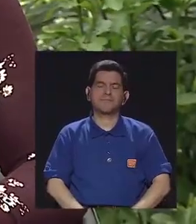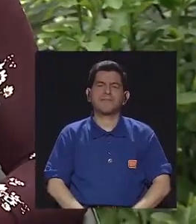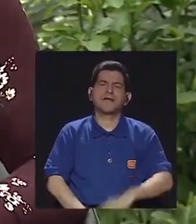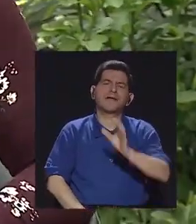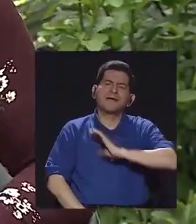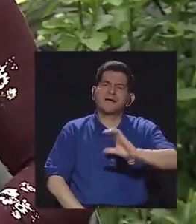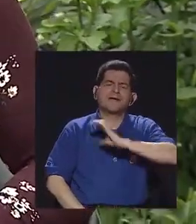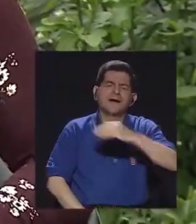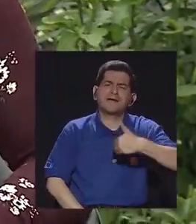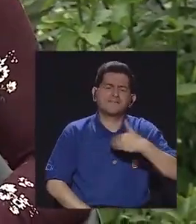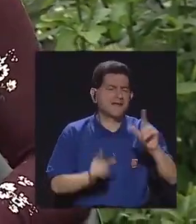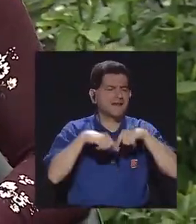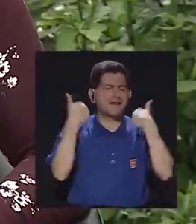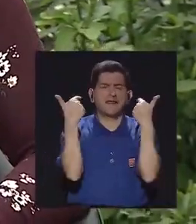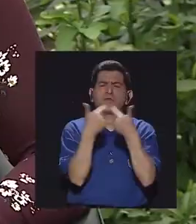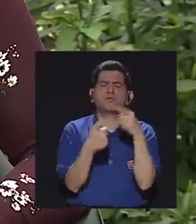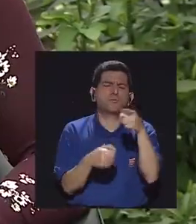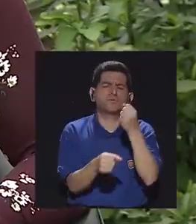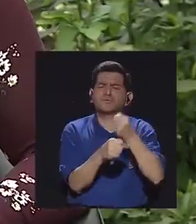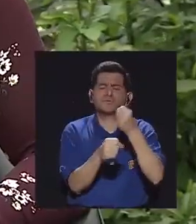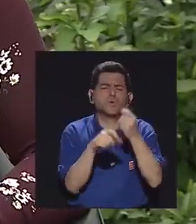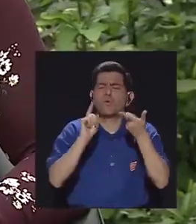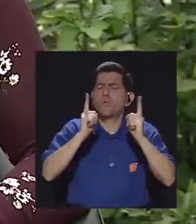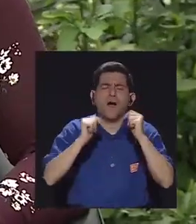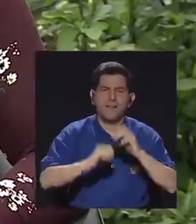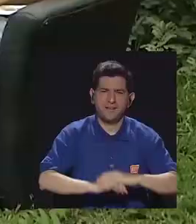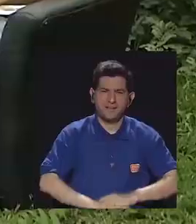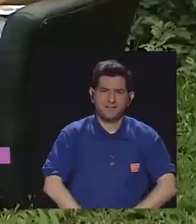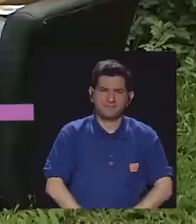Jacqueline, ¿qué características tienen estos grupos con los que trabajan?